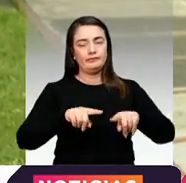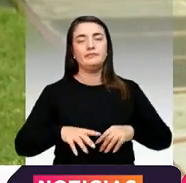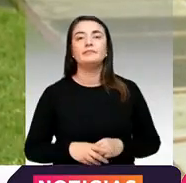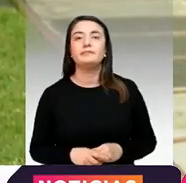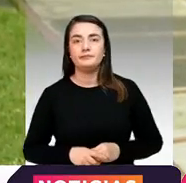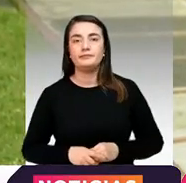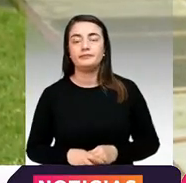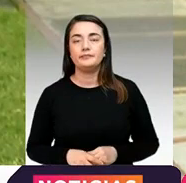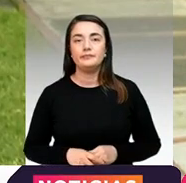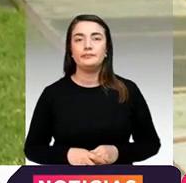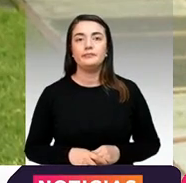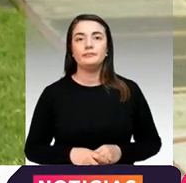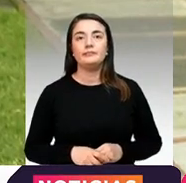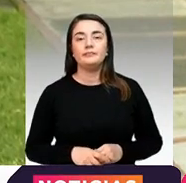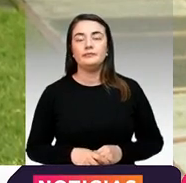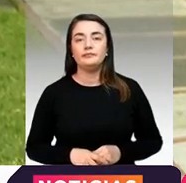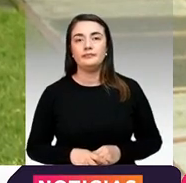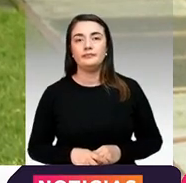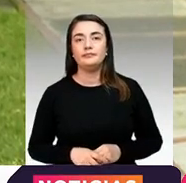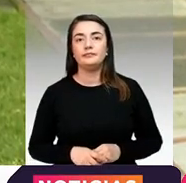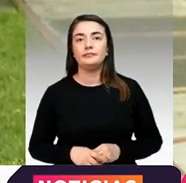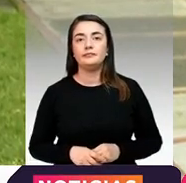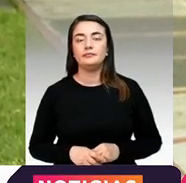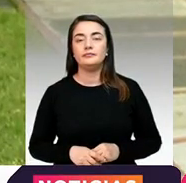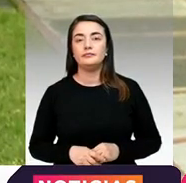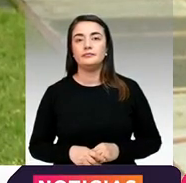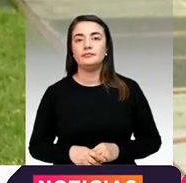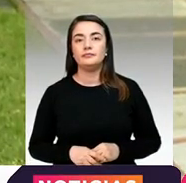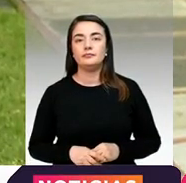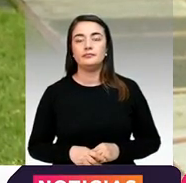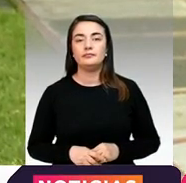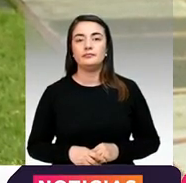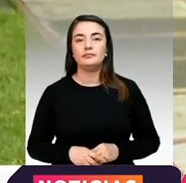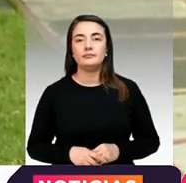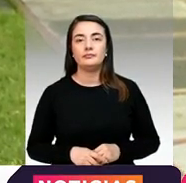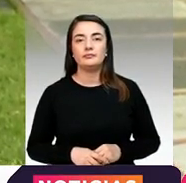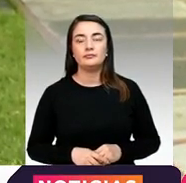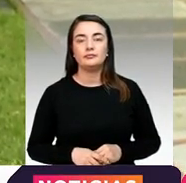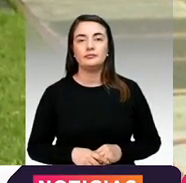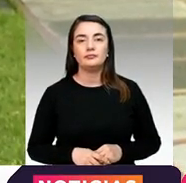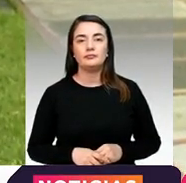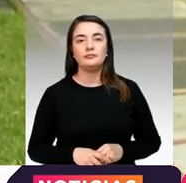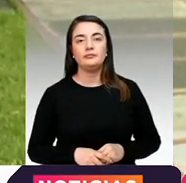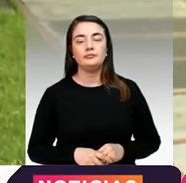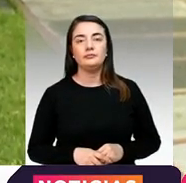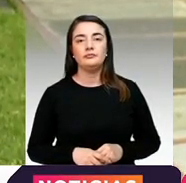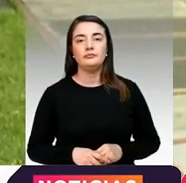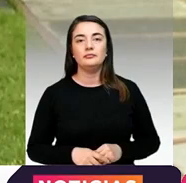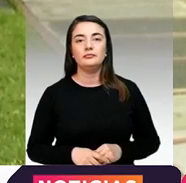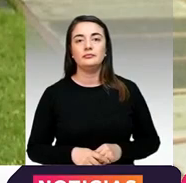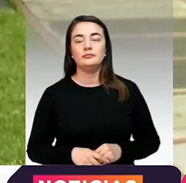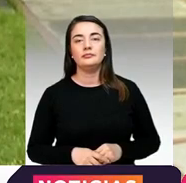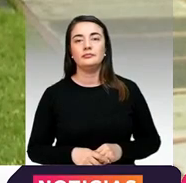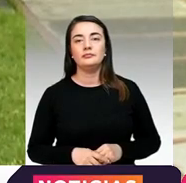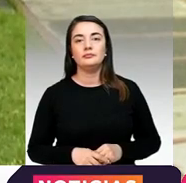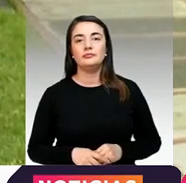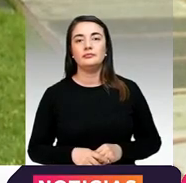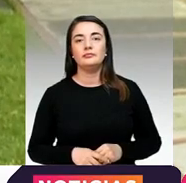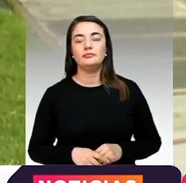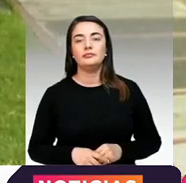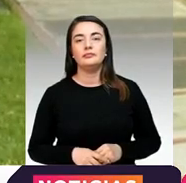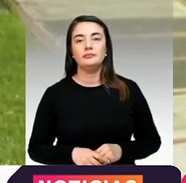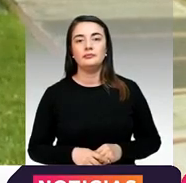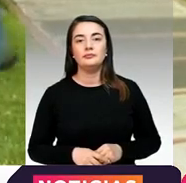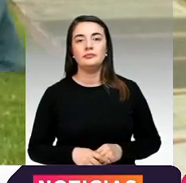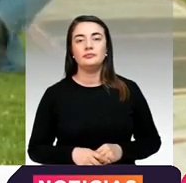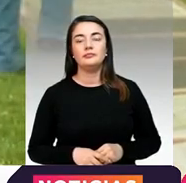Pues mire, los consejeros del Consejo Regional del Cauca han dicho que se reunirán esta tarde con los otros pueblos que